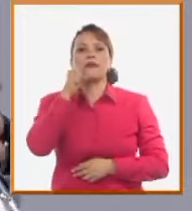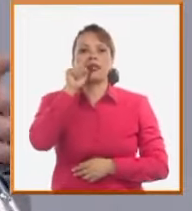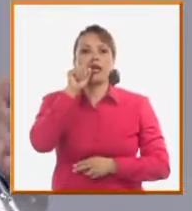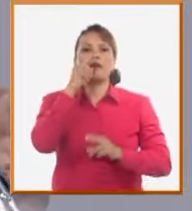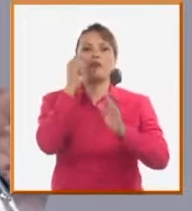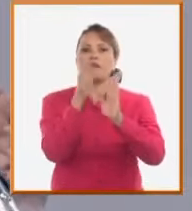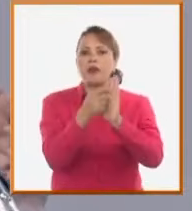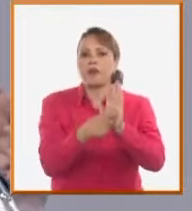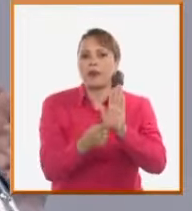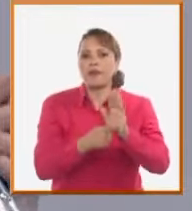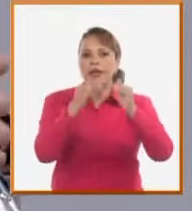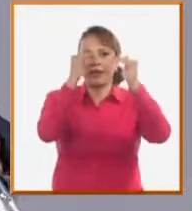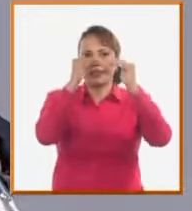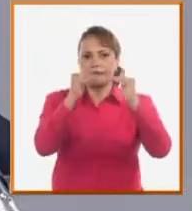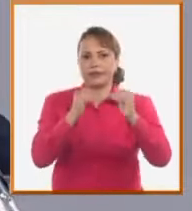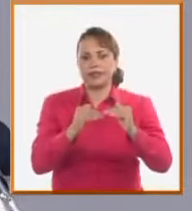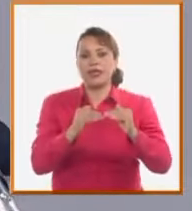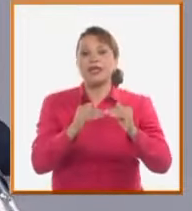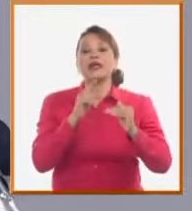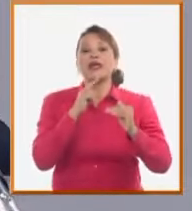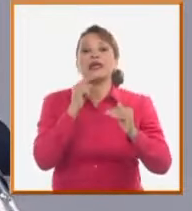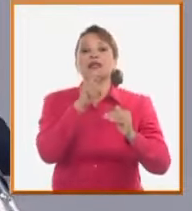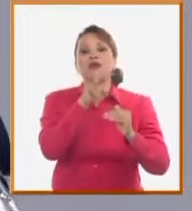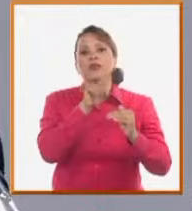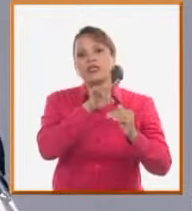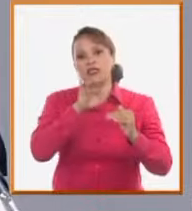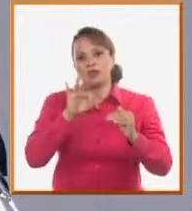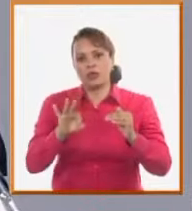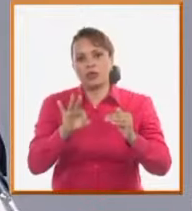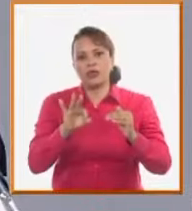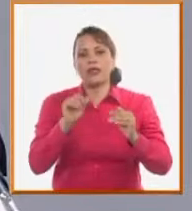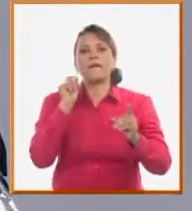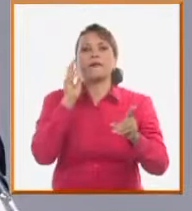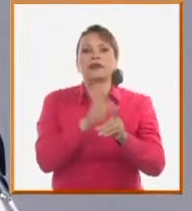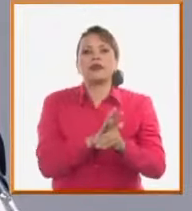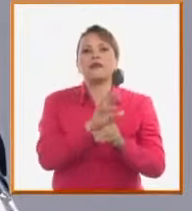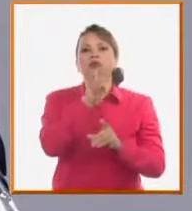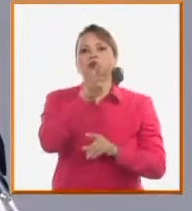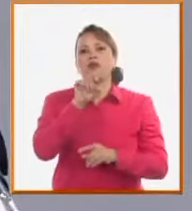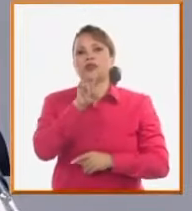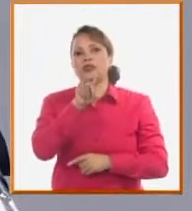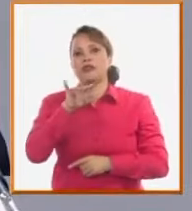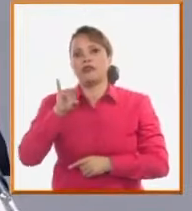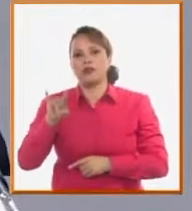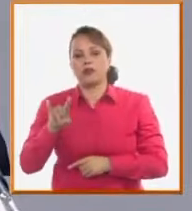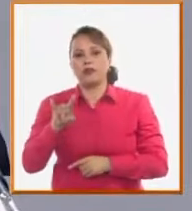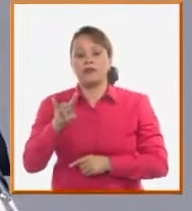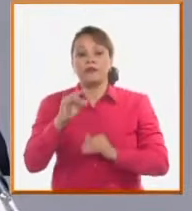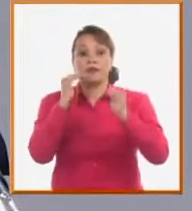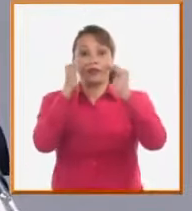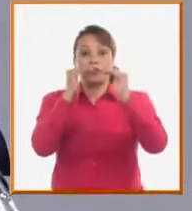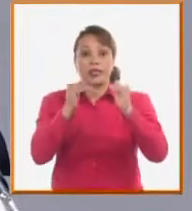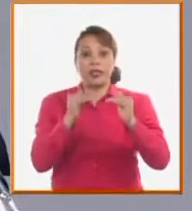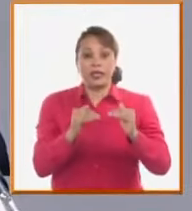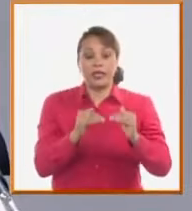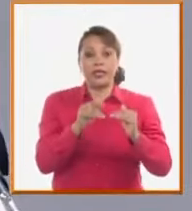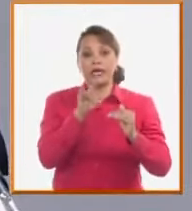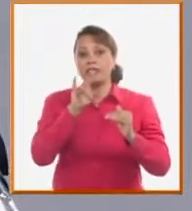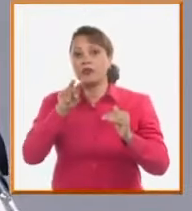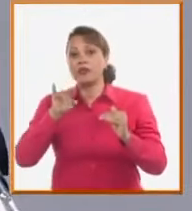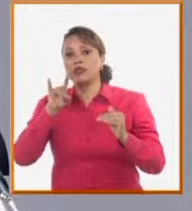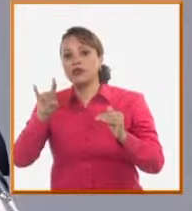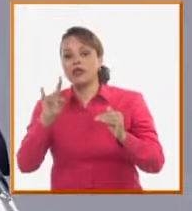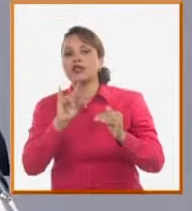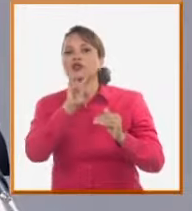escalafón 2018 y comenzamos a dar el escalafón 2019. Dentro del escalafón 2019, de esos